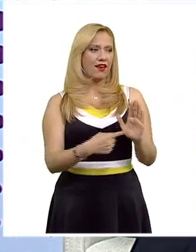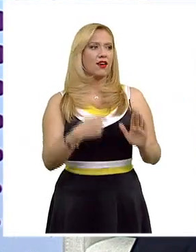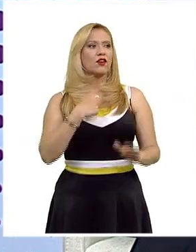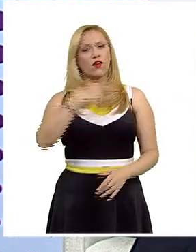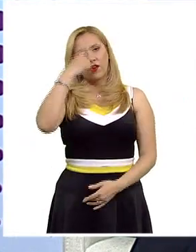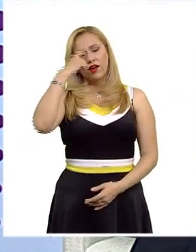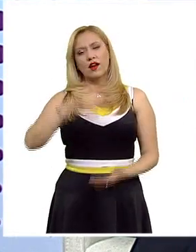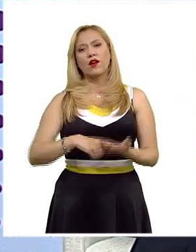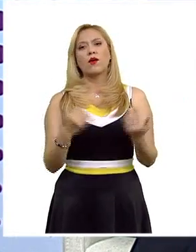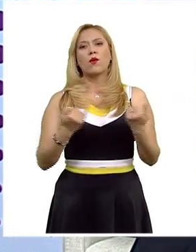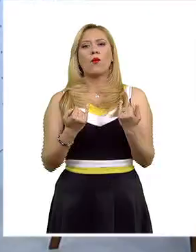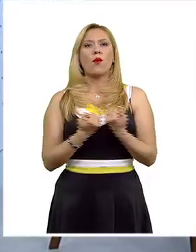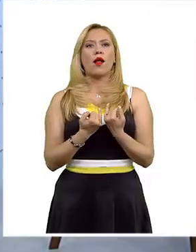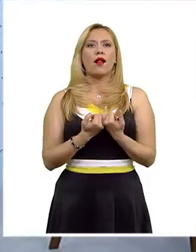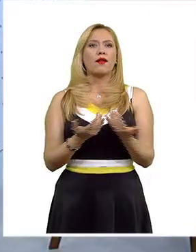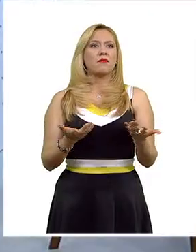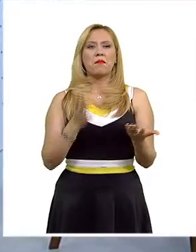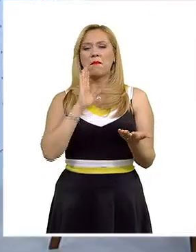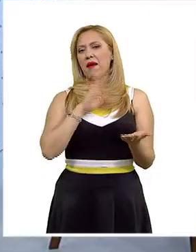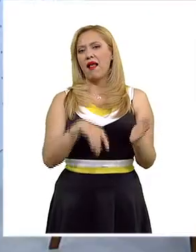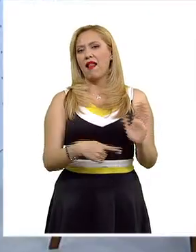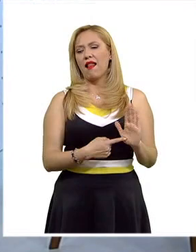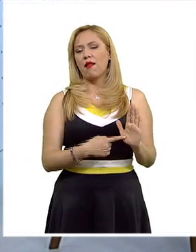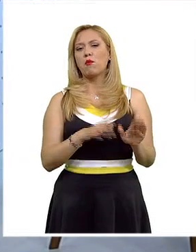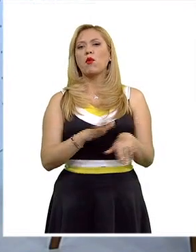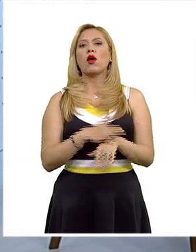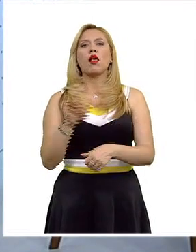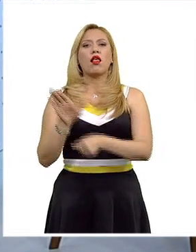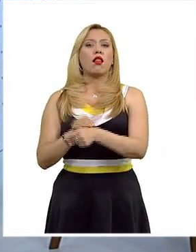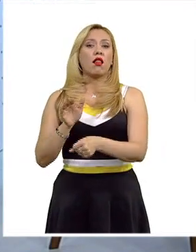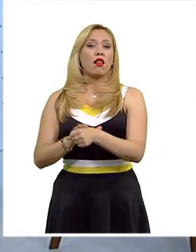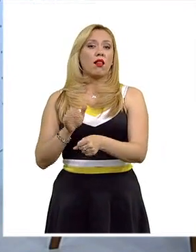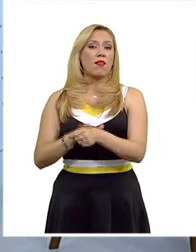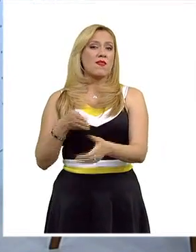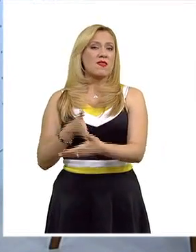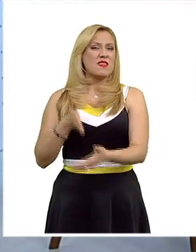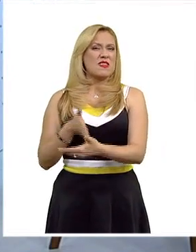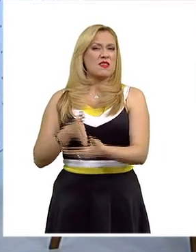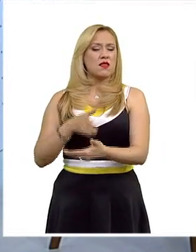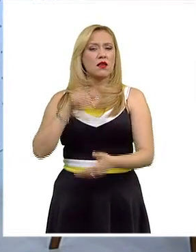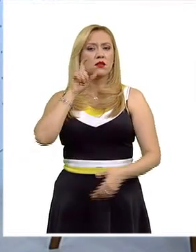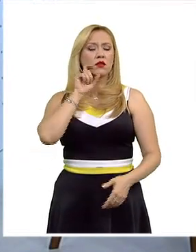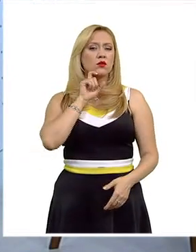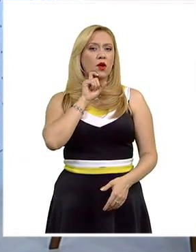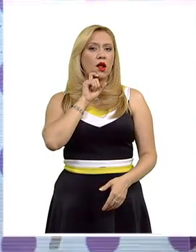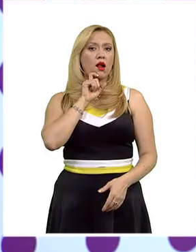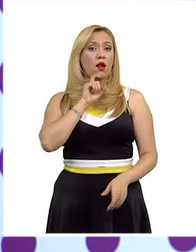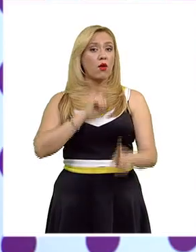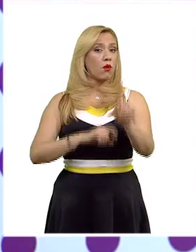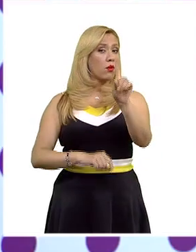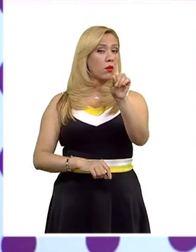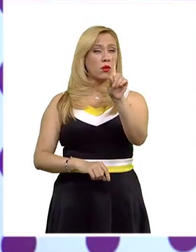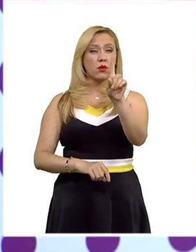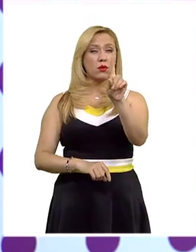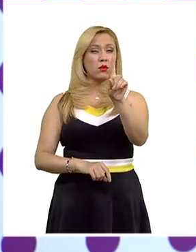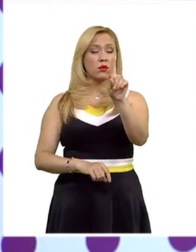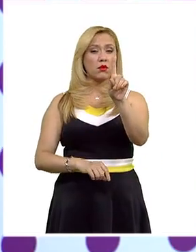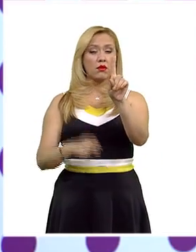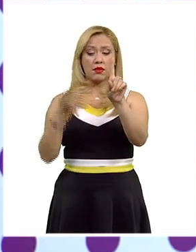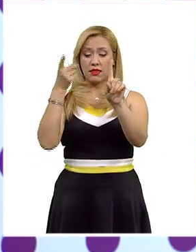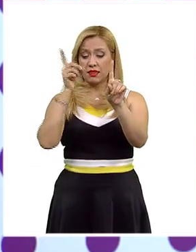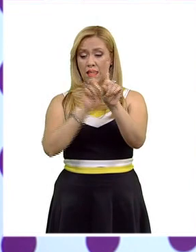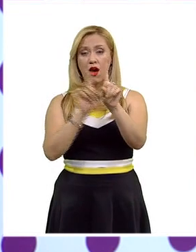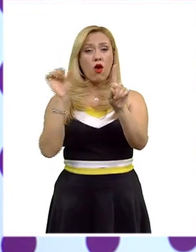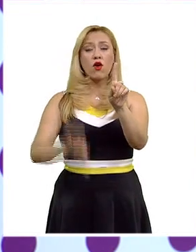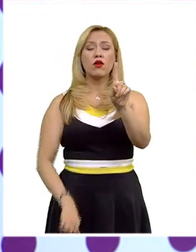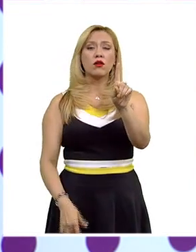parece también una exigencia incorrecta porque el acoso sexual puede ocurrir en un solo evento y consumarse en un solo